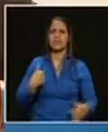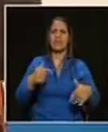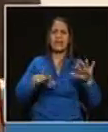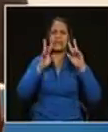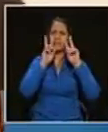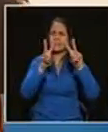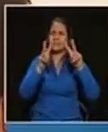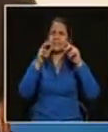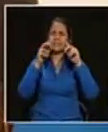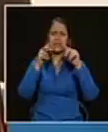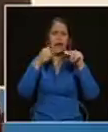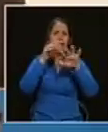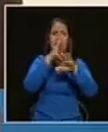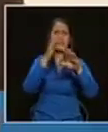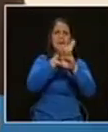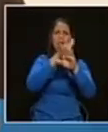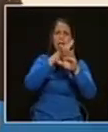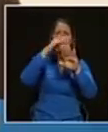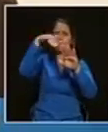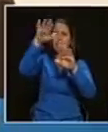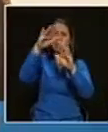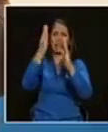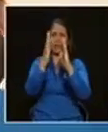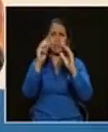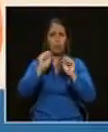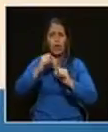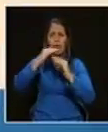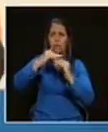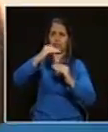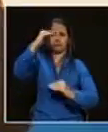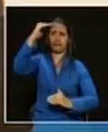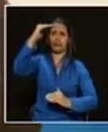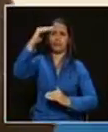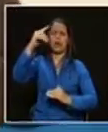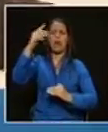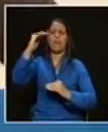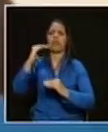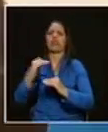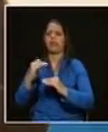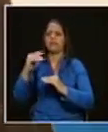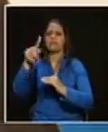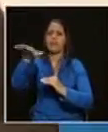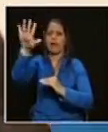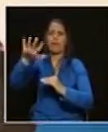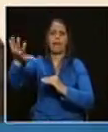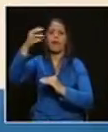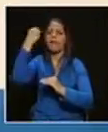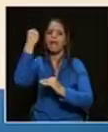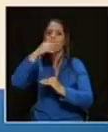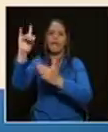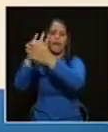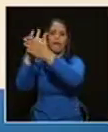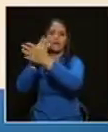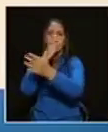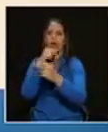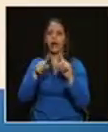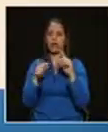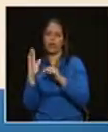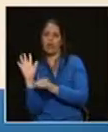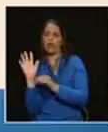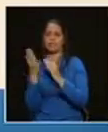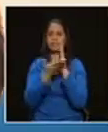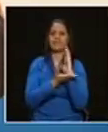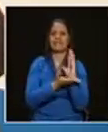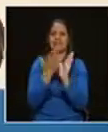que hay espacio que no se está utilizando y muchas veces se recorta la imagen. La intérprete medio mueve un poquito la mano y se le sale del recuadro, entonces